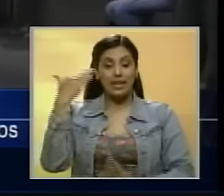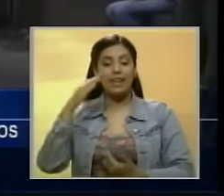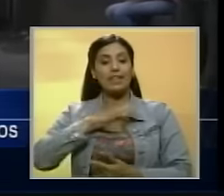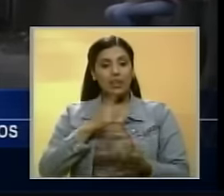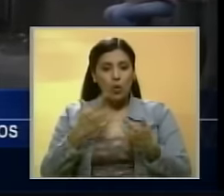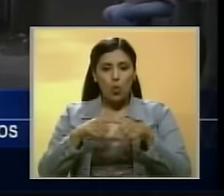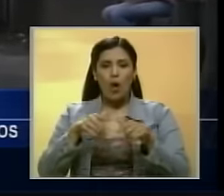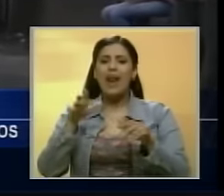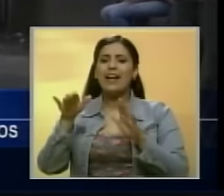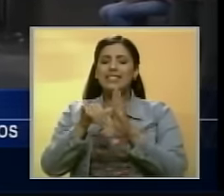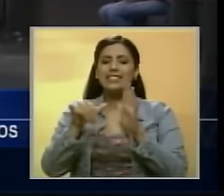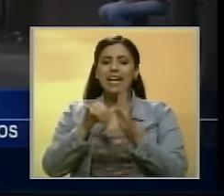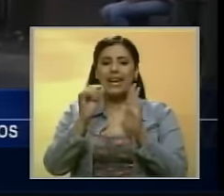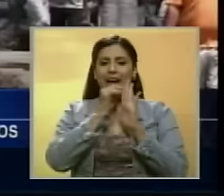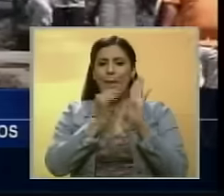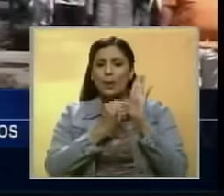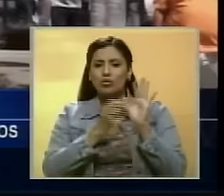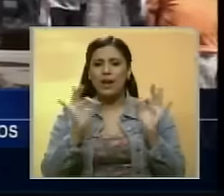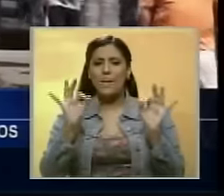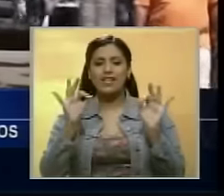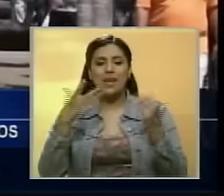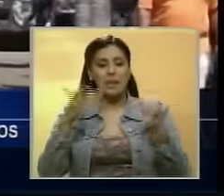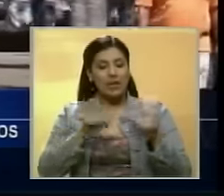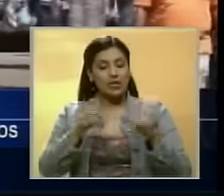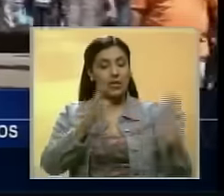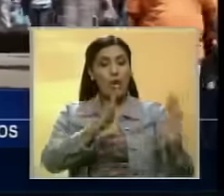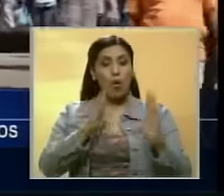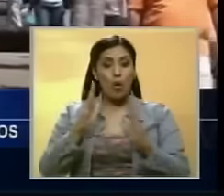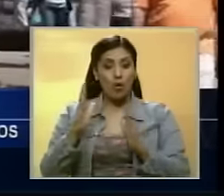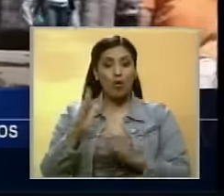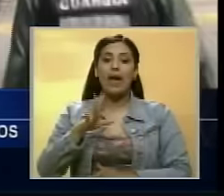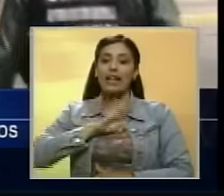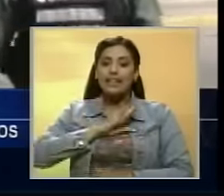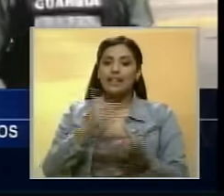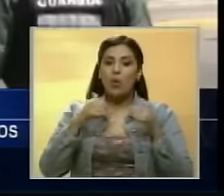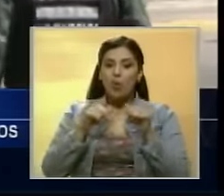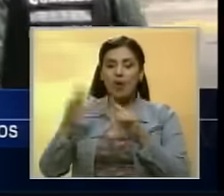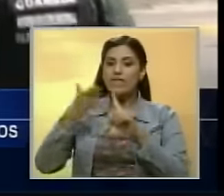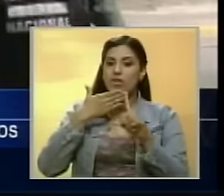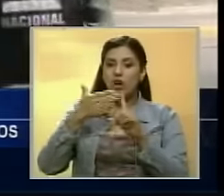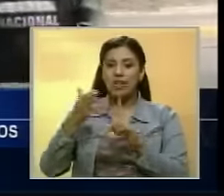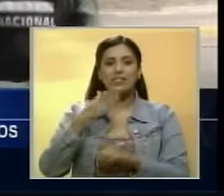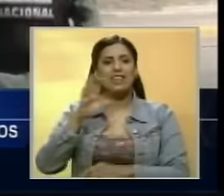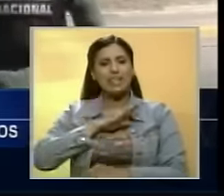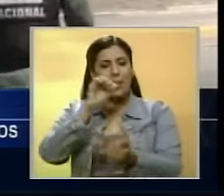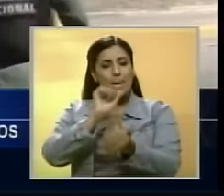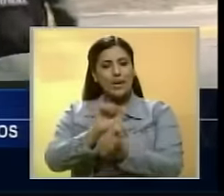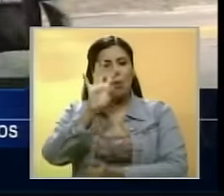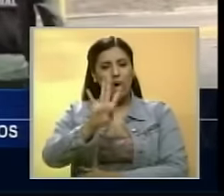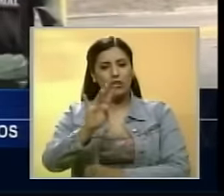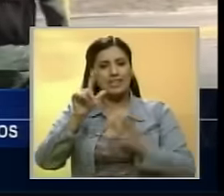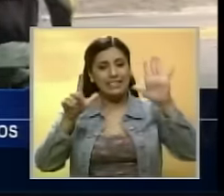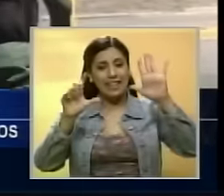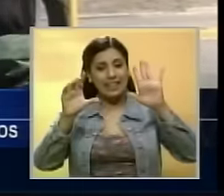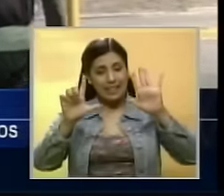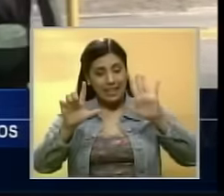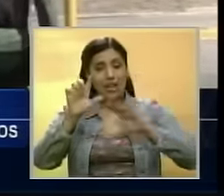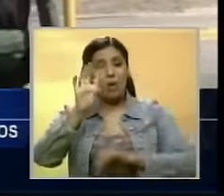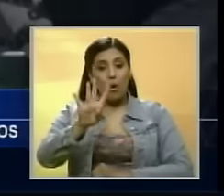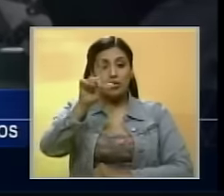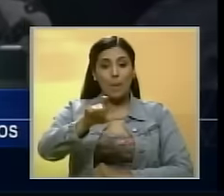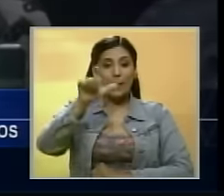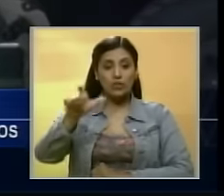encuentran apostados en puntos estratégicos para mantener el orden Durante los hechos violentos fueron detenidas 474